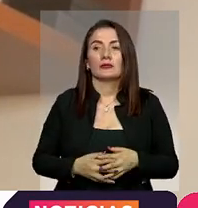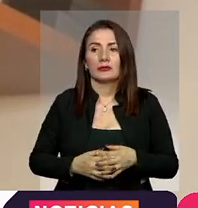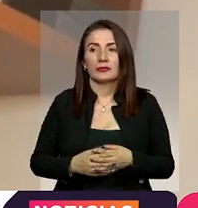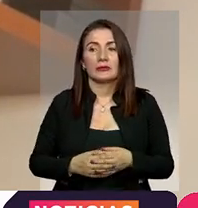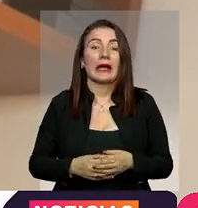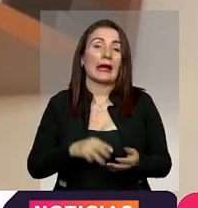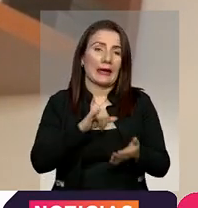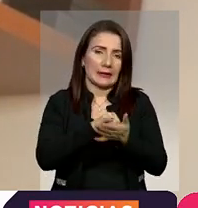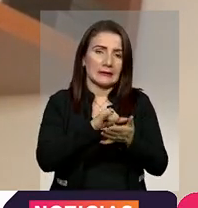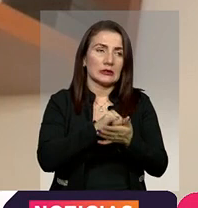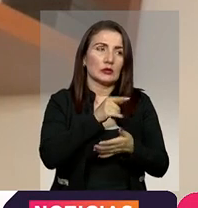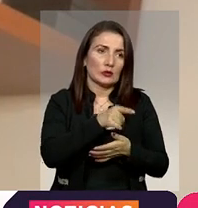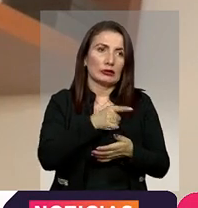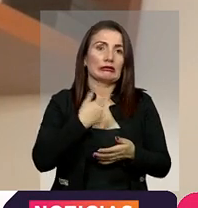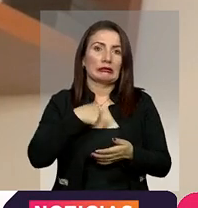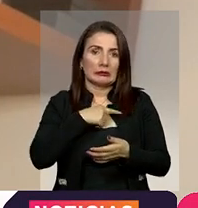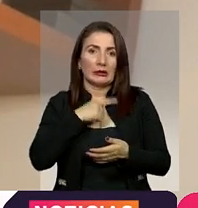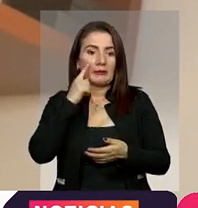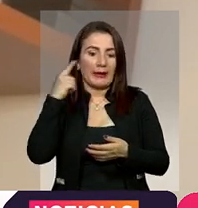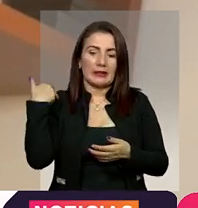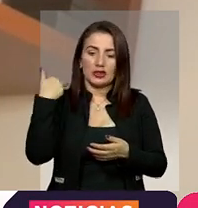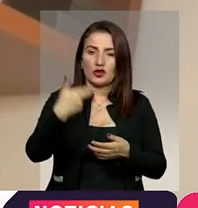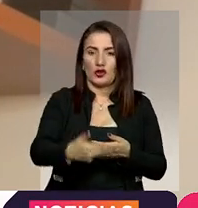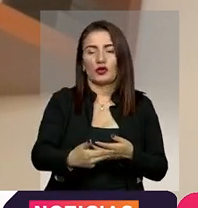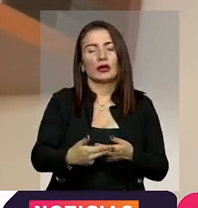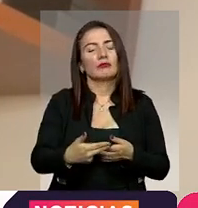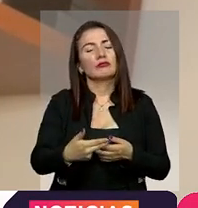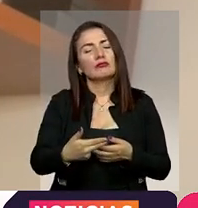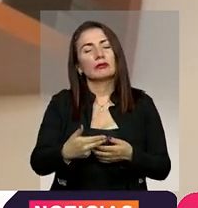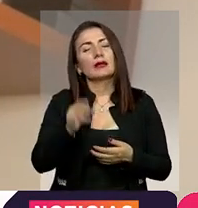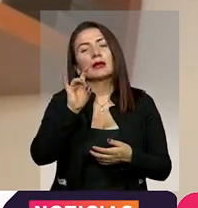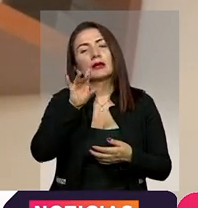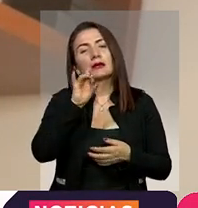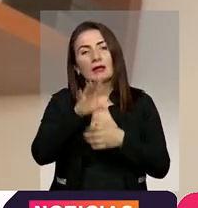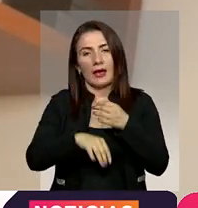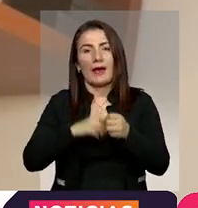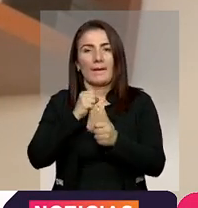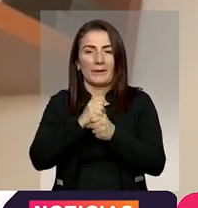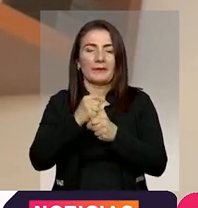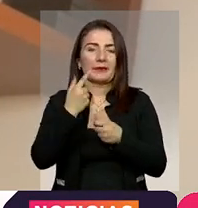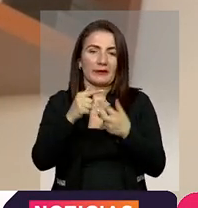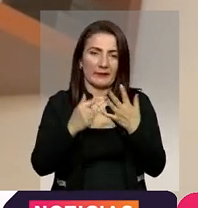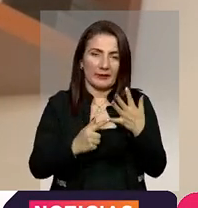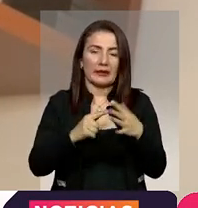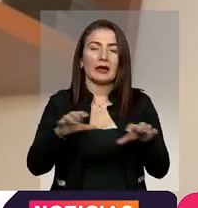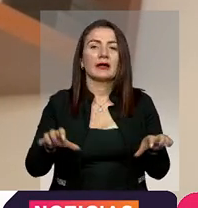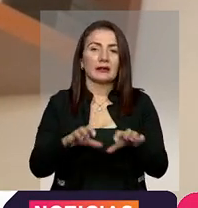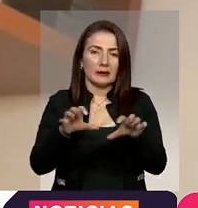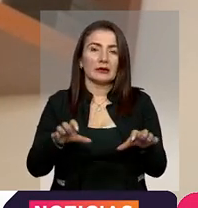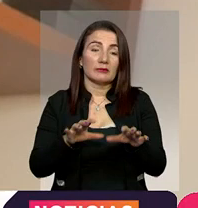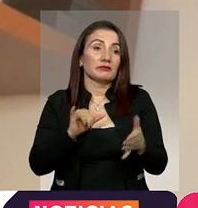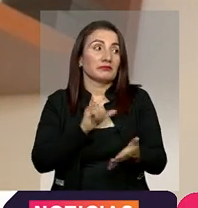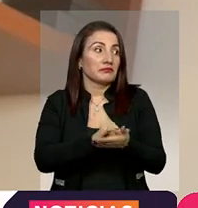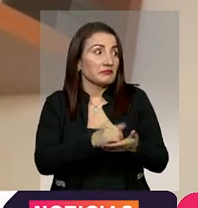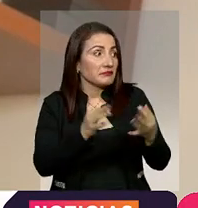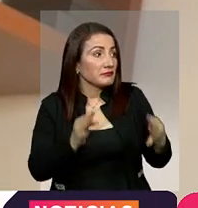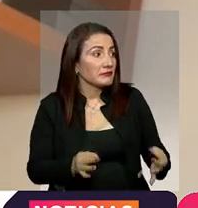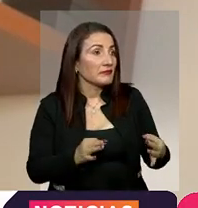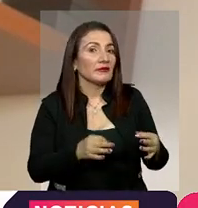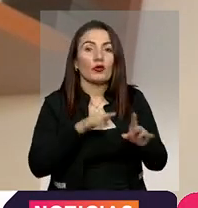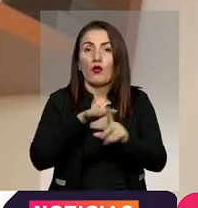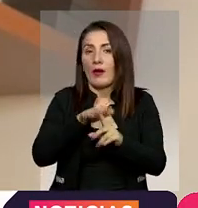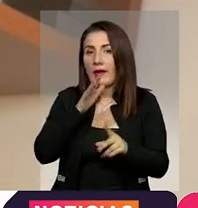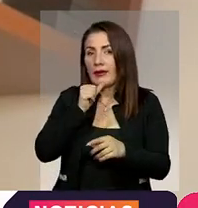y eso pues se puede ver en la historia de los últimos 15 años, varias veces ha sucedido eso y no ha habido un efecto